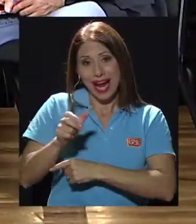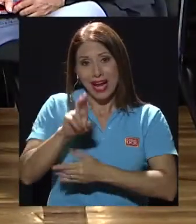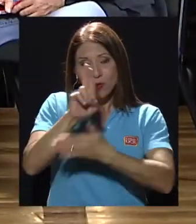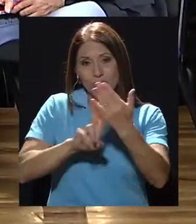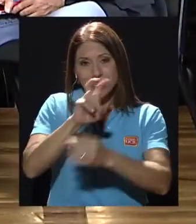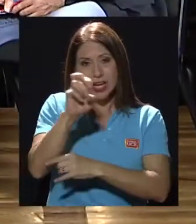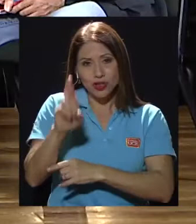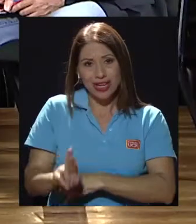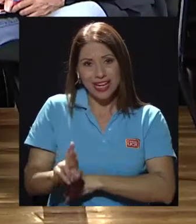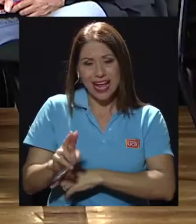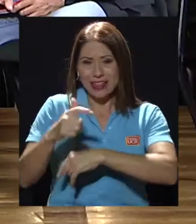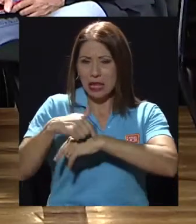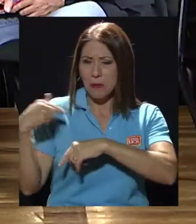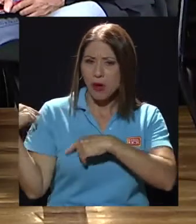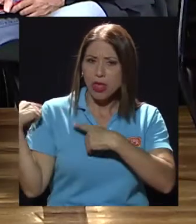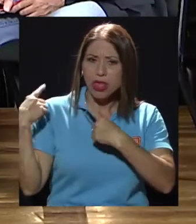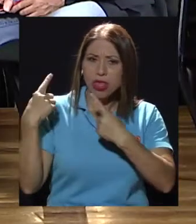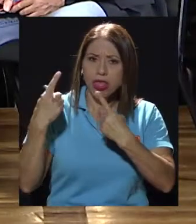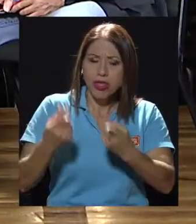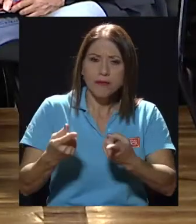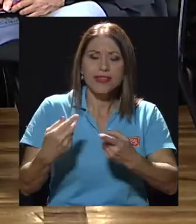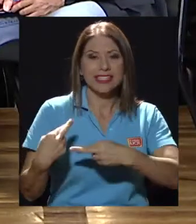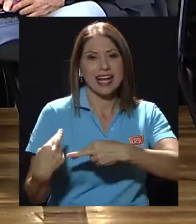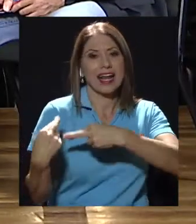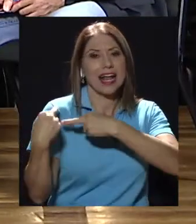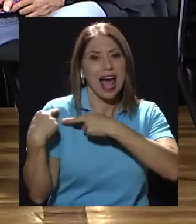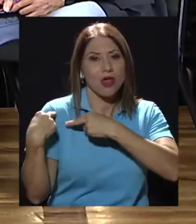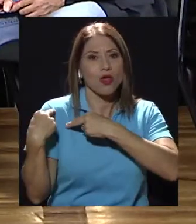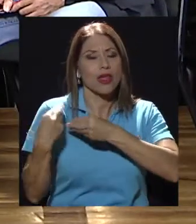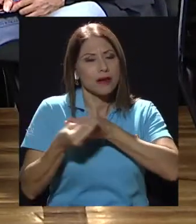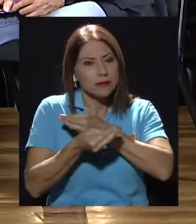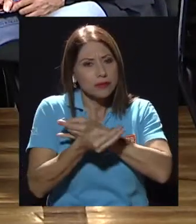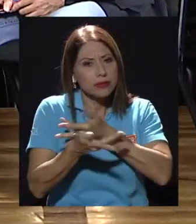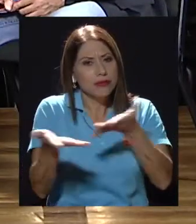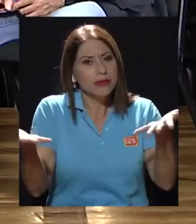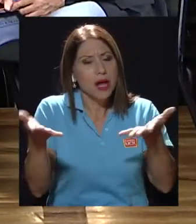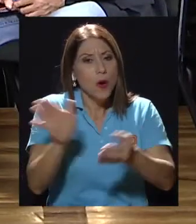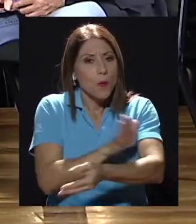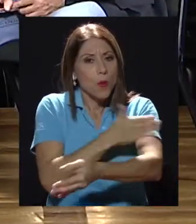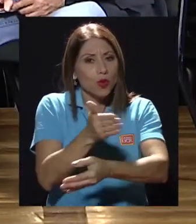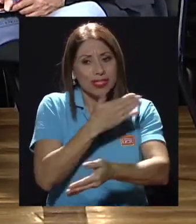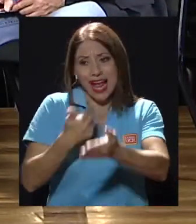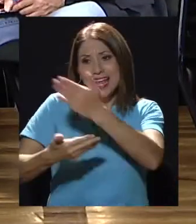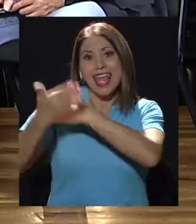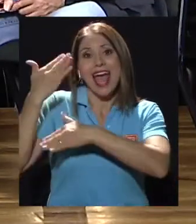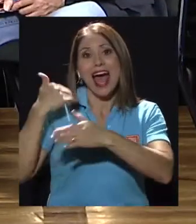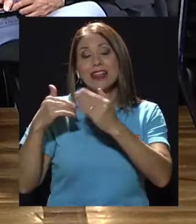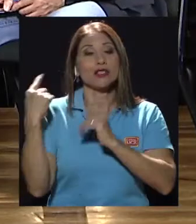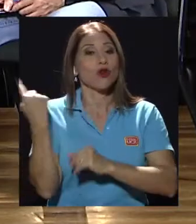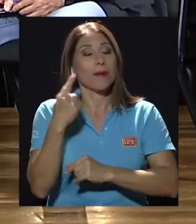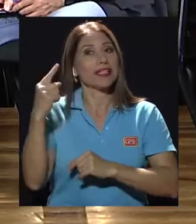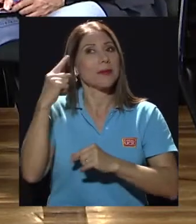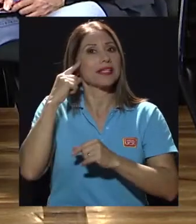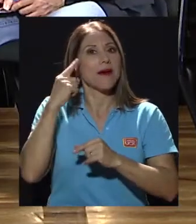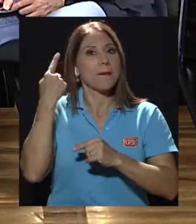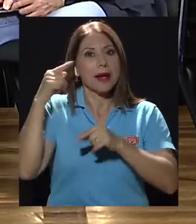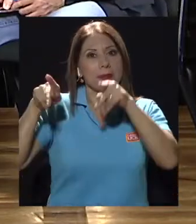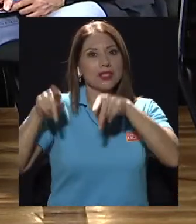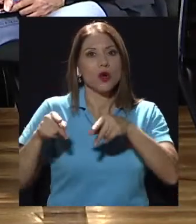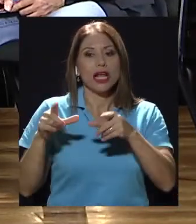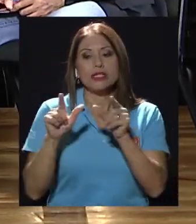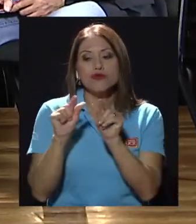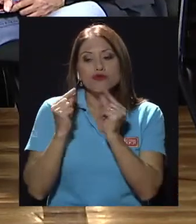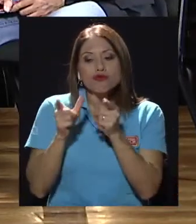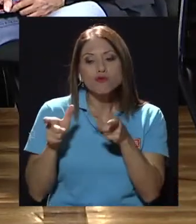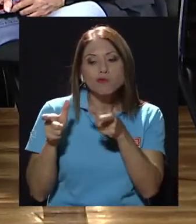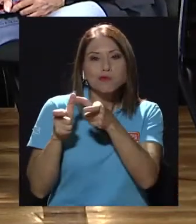todo este tiempo de pluralizar la música que en algún momento ha sido categorizada de élite, para que toda nuestra comunidad costarricense